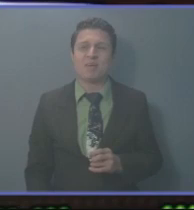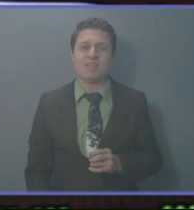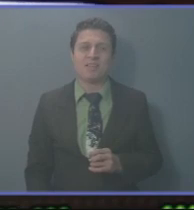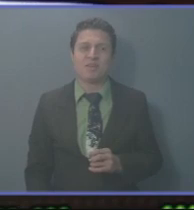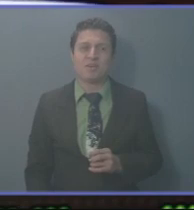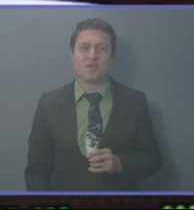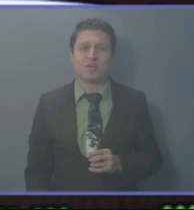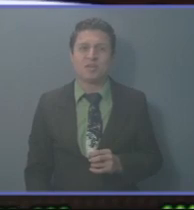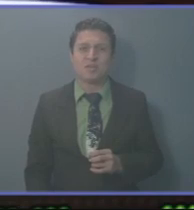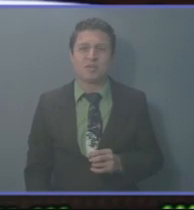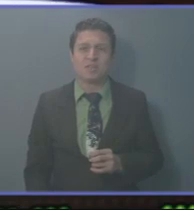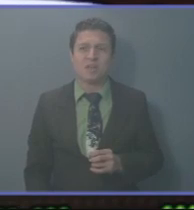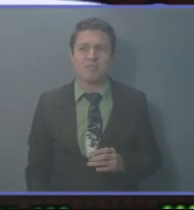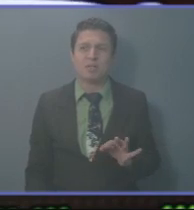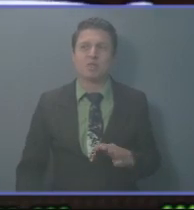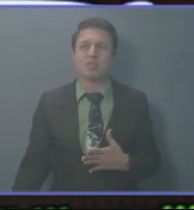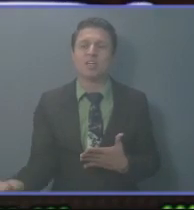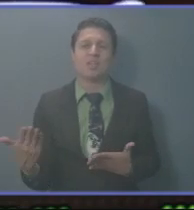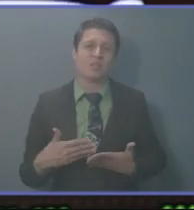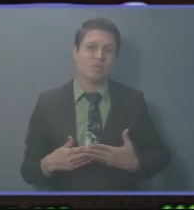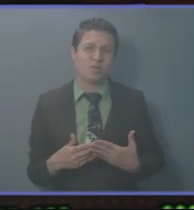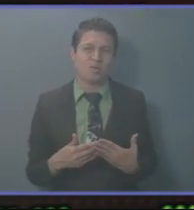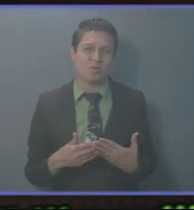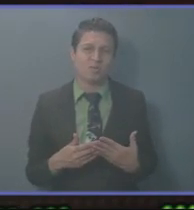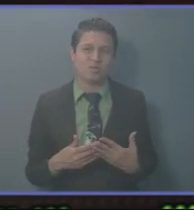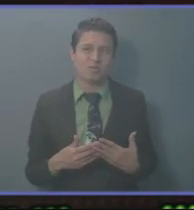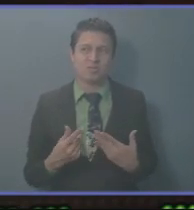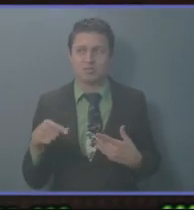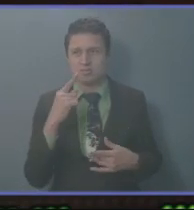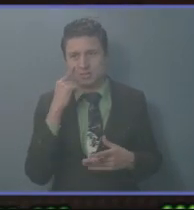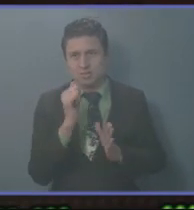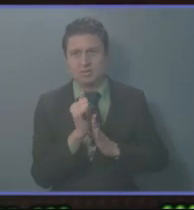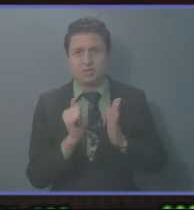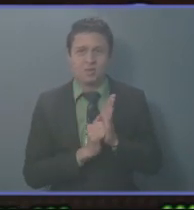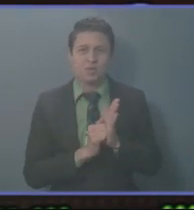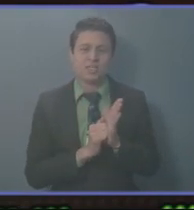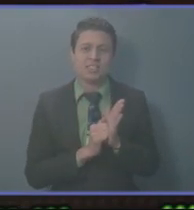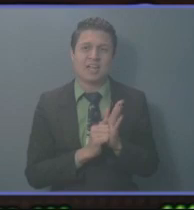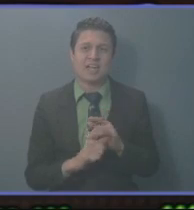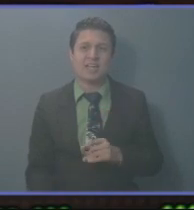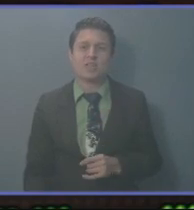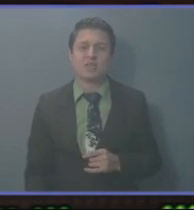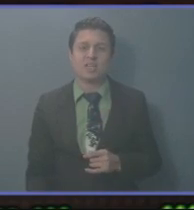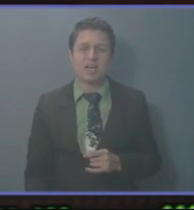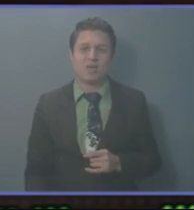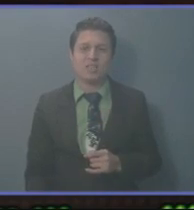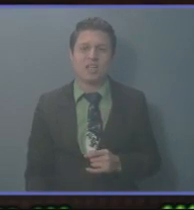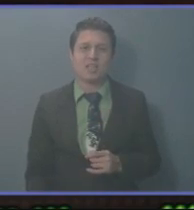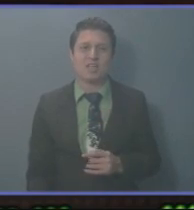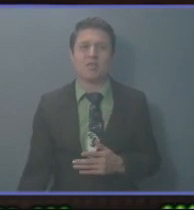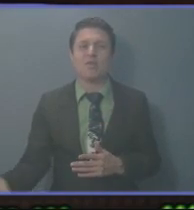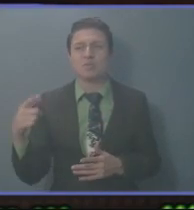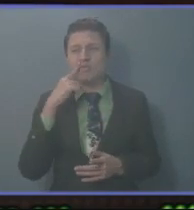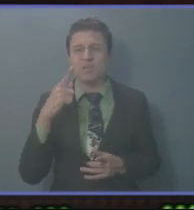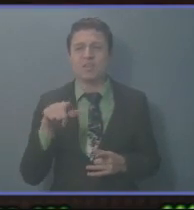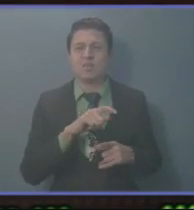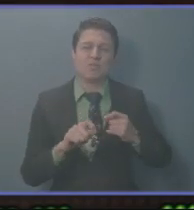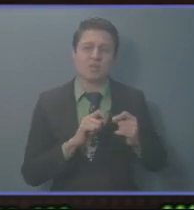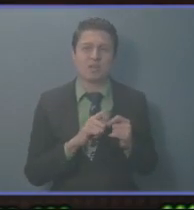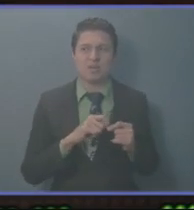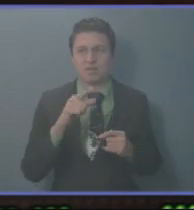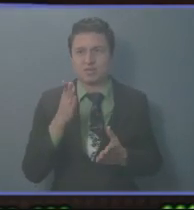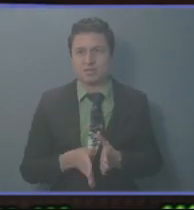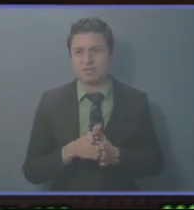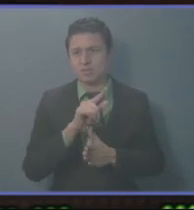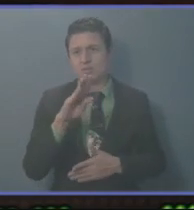entidades y sus operaciones. Pero en el artículo 3 se recomienda mantener su vigencia, pues regula relaciones entre el Banco Central de Reserva